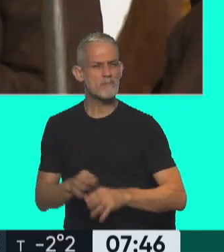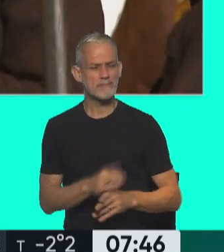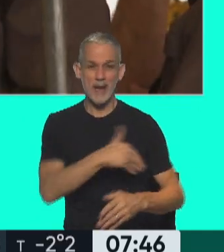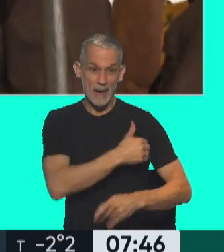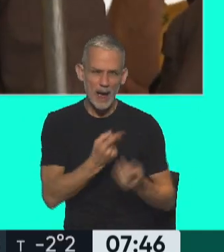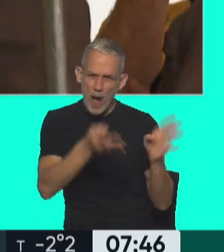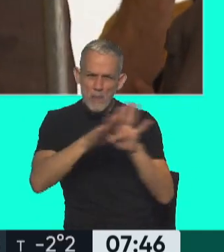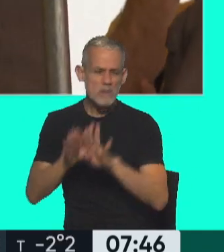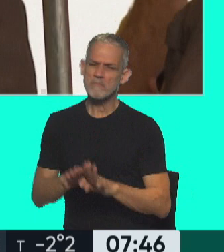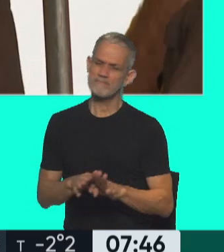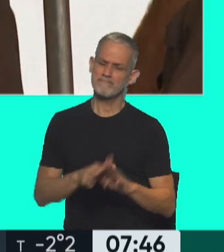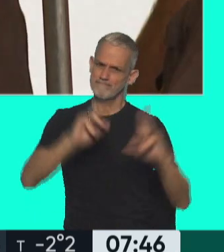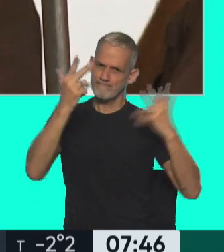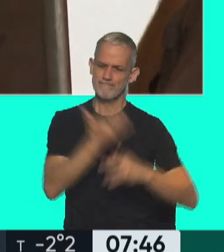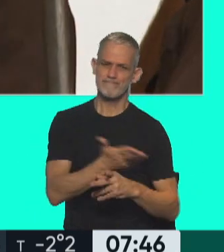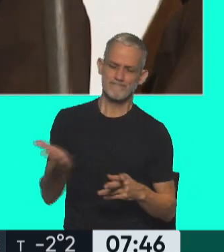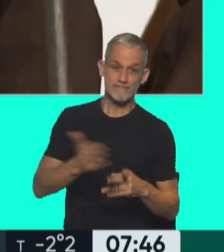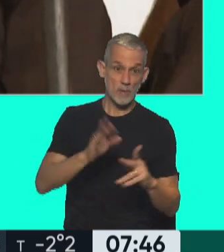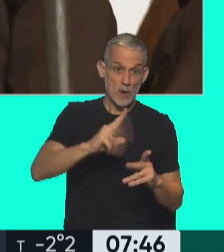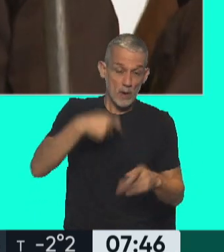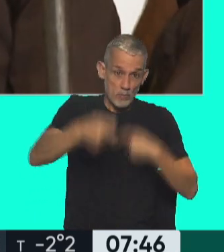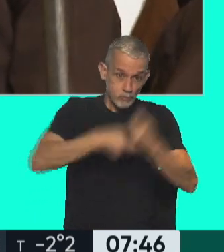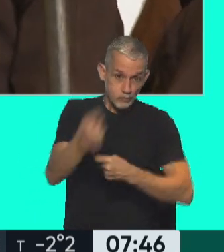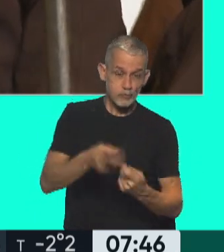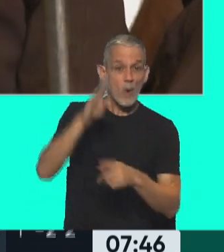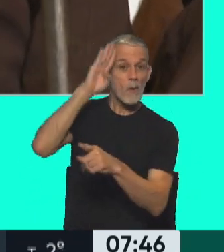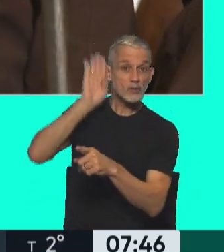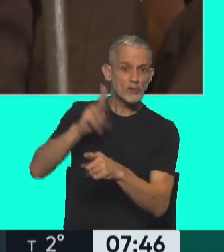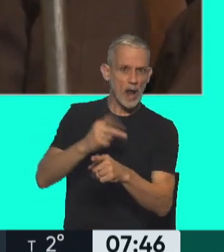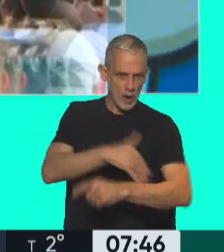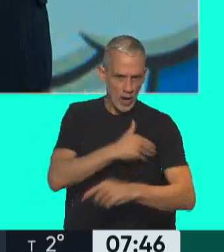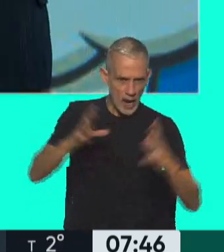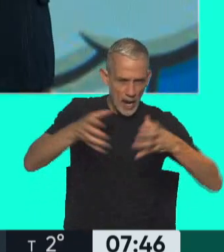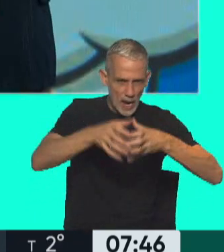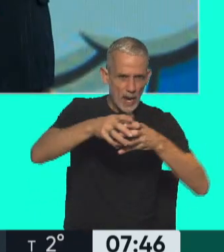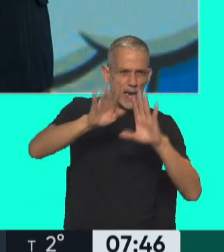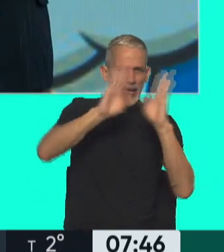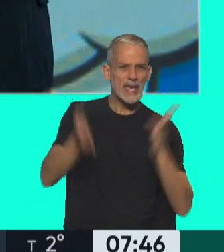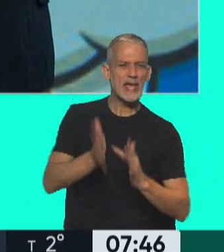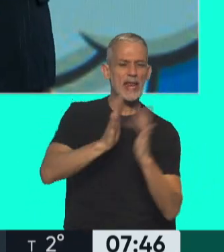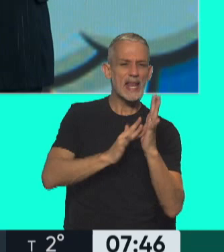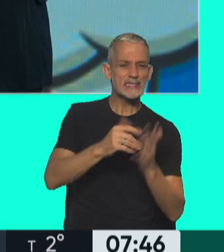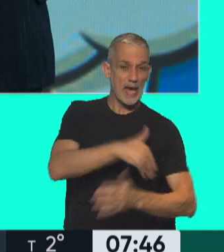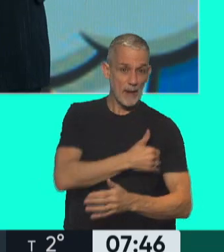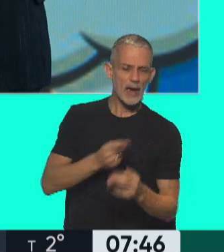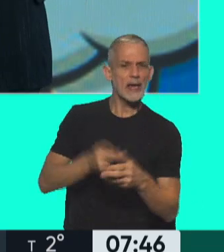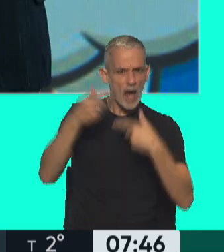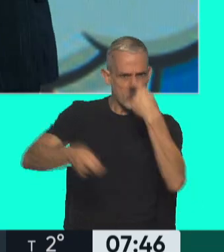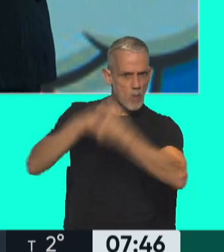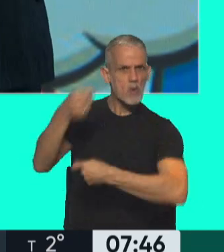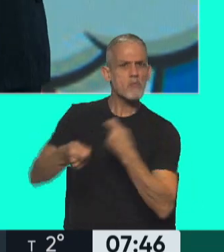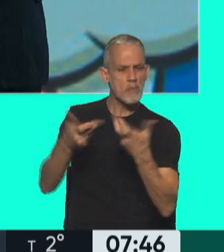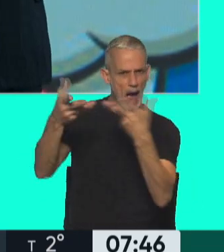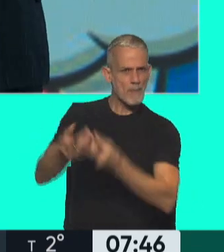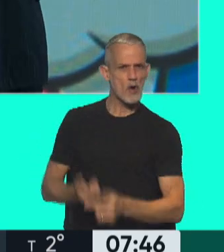importante apoyo económico, ¿no?, que ha tenido de parte de las iglesias evangélicas Bolsonaro. Claro, que ha sido su campaña electoral por la que es presidente. Exactamente. Y